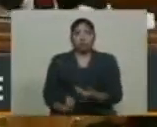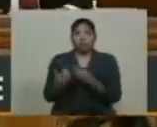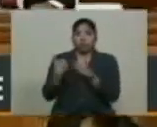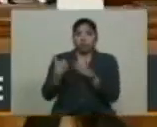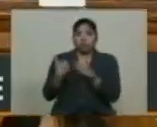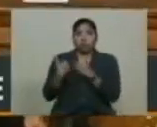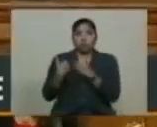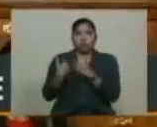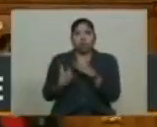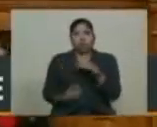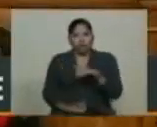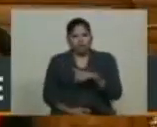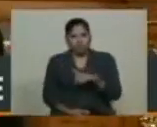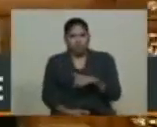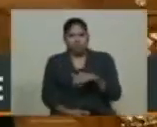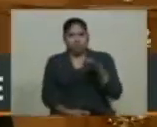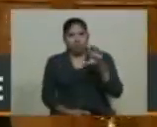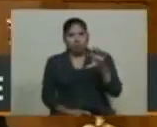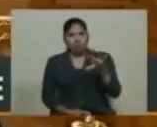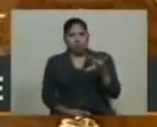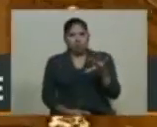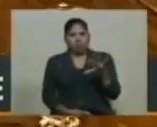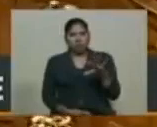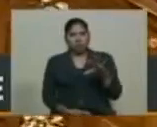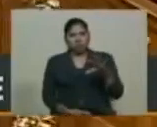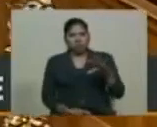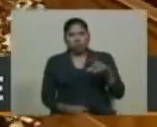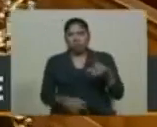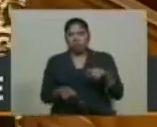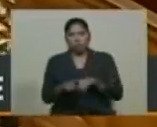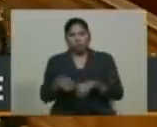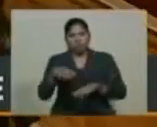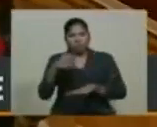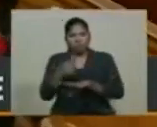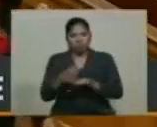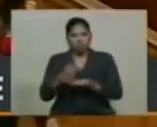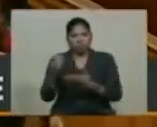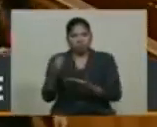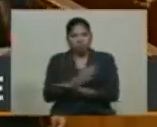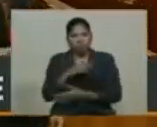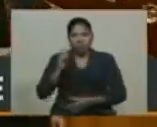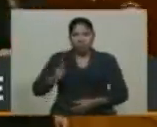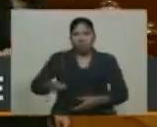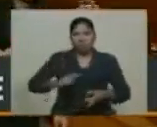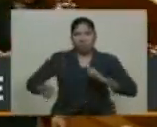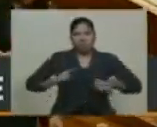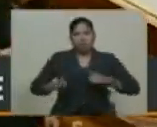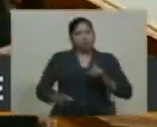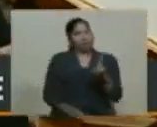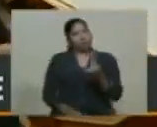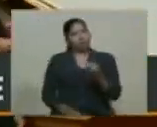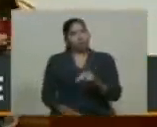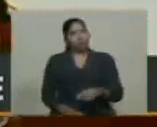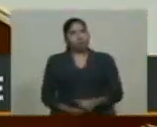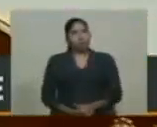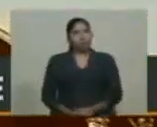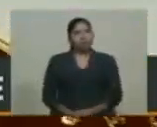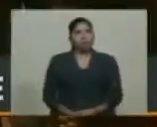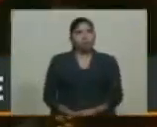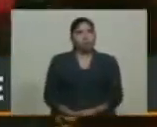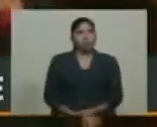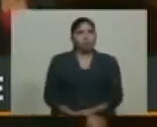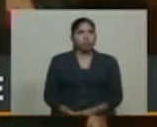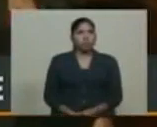gobierna ningún imperio. También recordó que desde la Asamblea Nacional Constituyente, dirigida por el